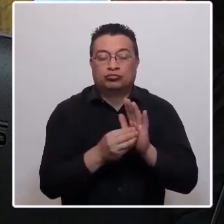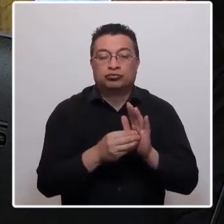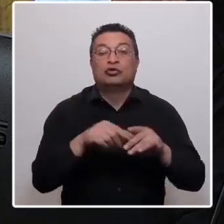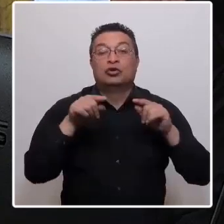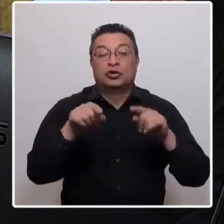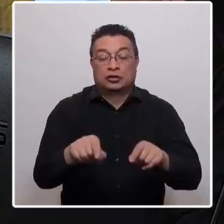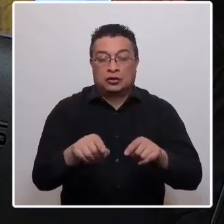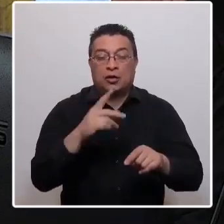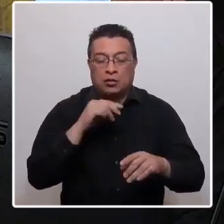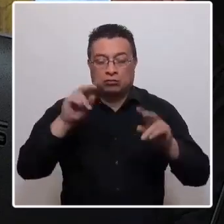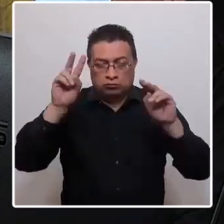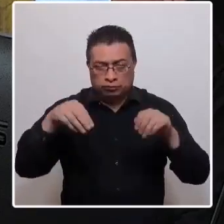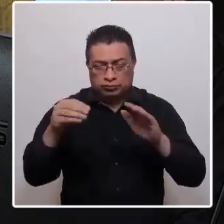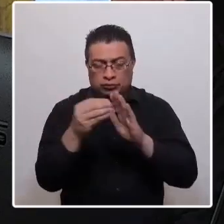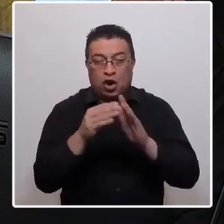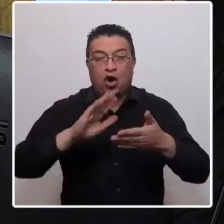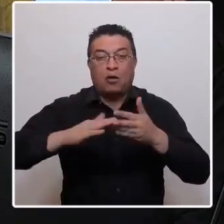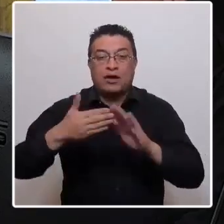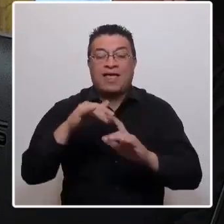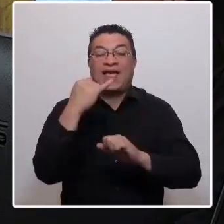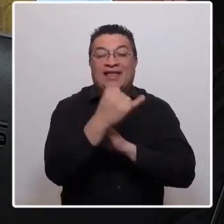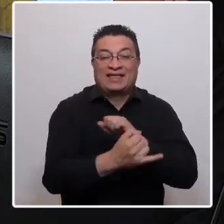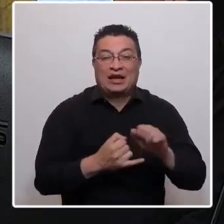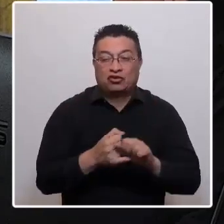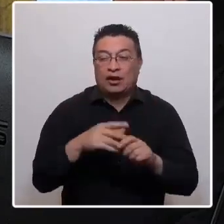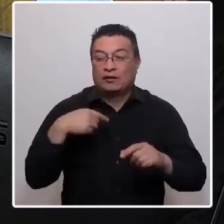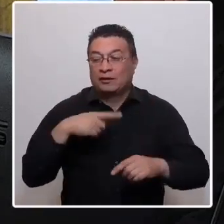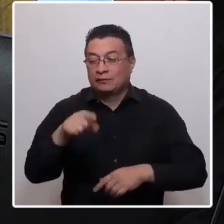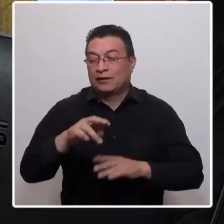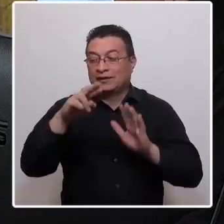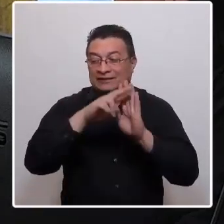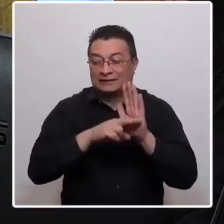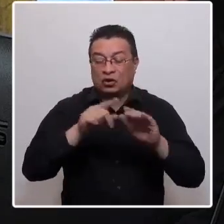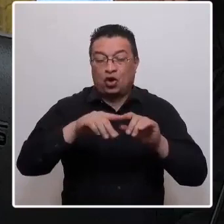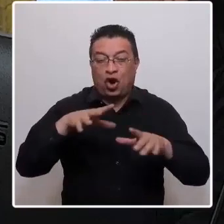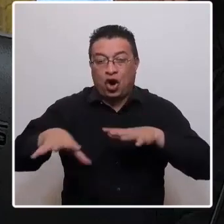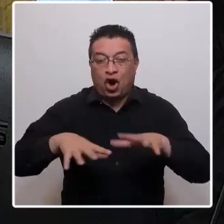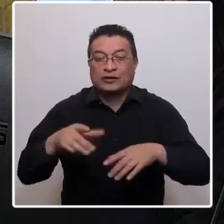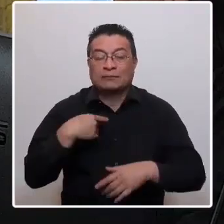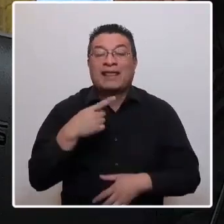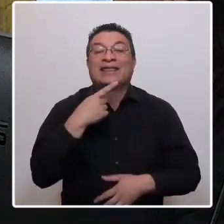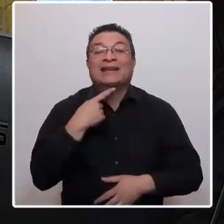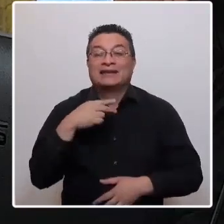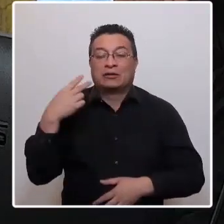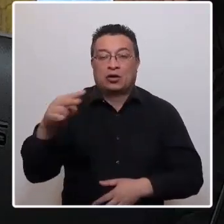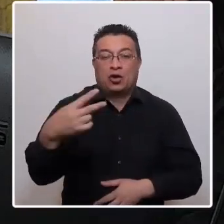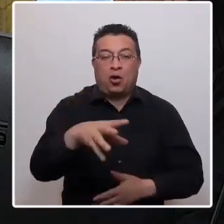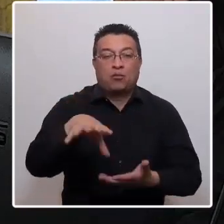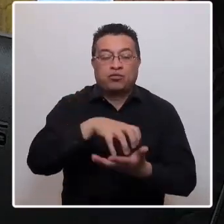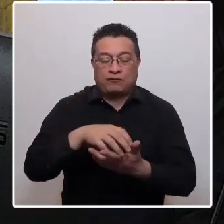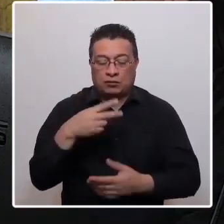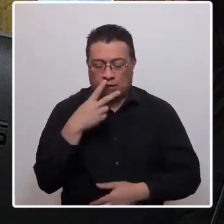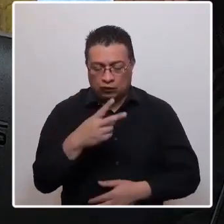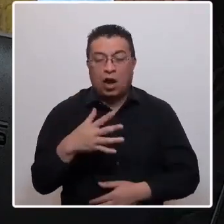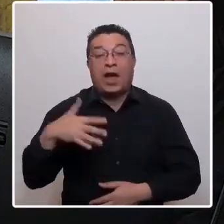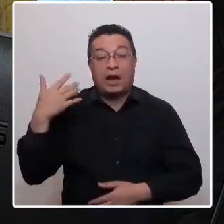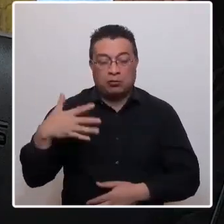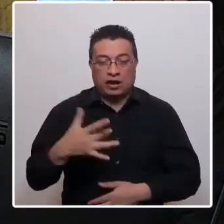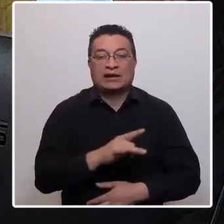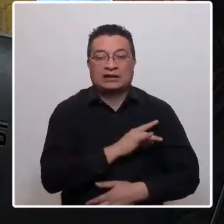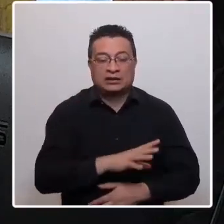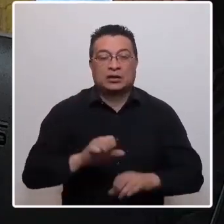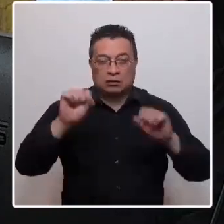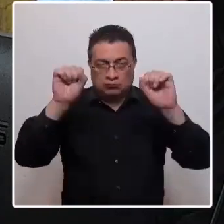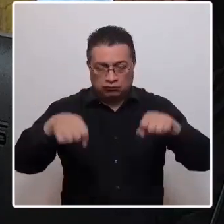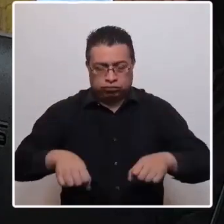generales aprobados por la comunidad internacional en torno al tratamiento de las cuestiones que interesan a esos pueblos. Nos parece importante que Chile ratifique el